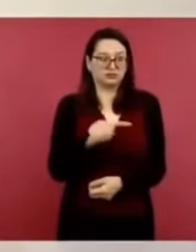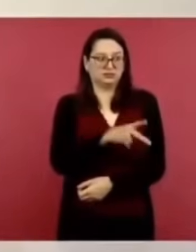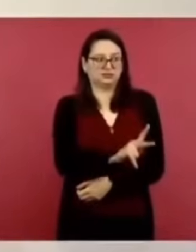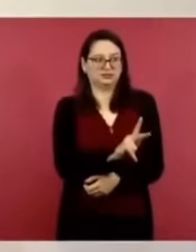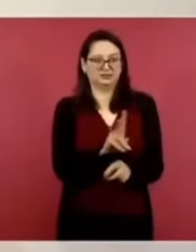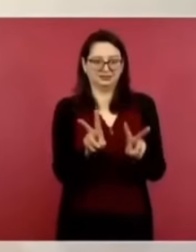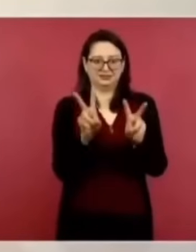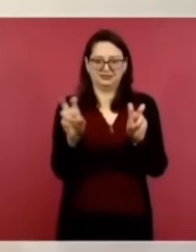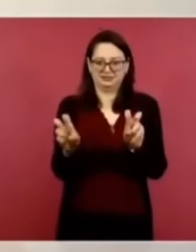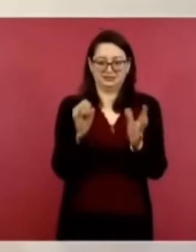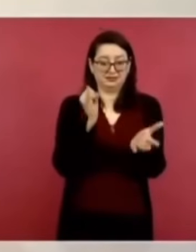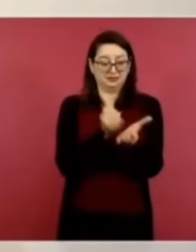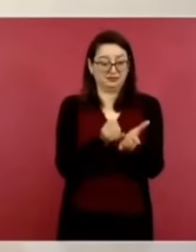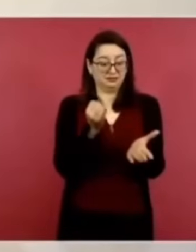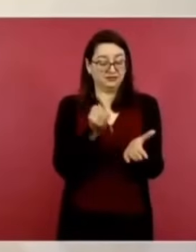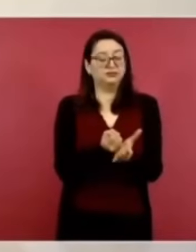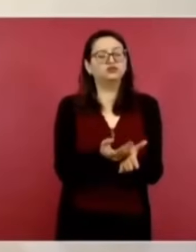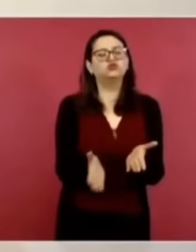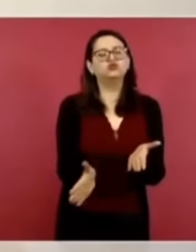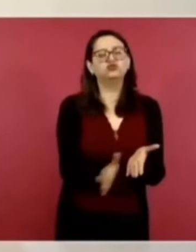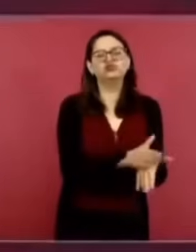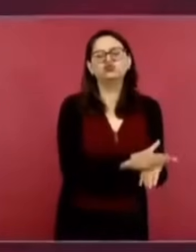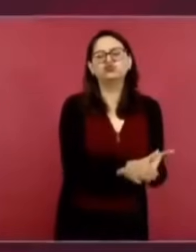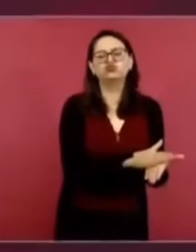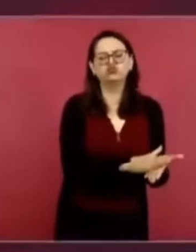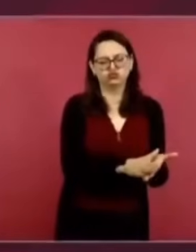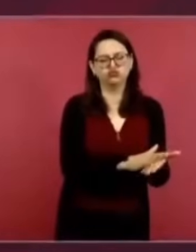callado, ser omiso,